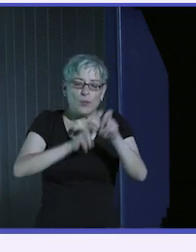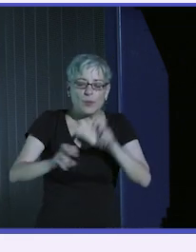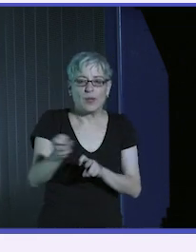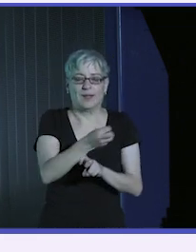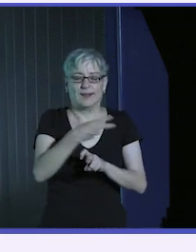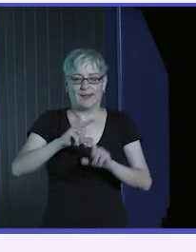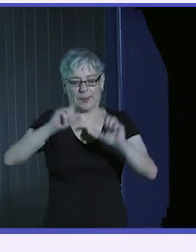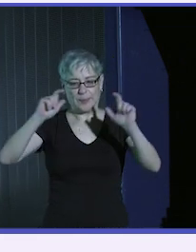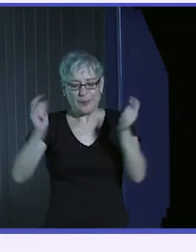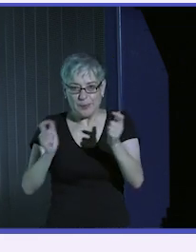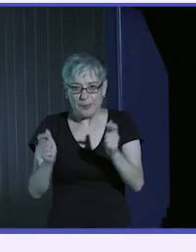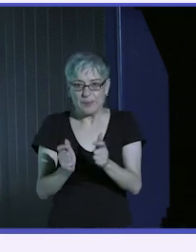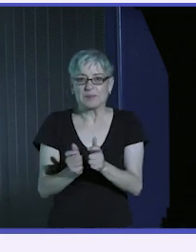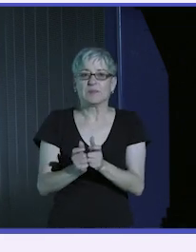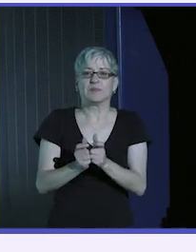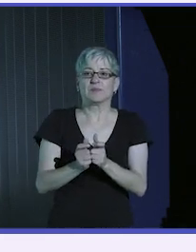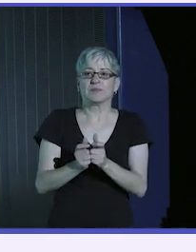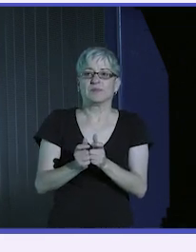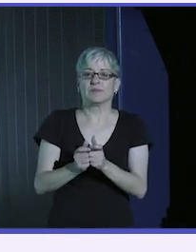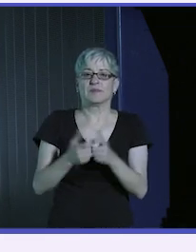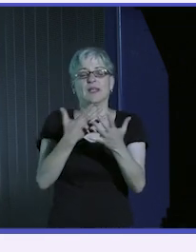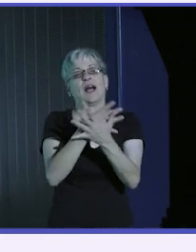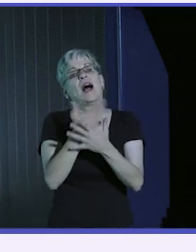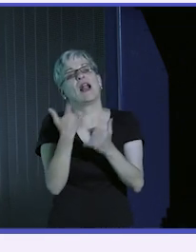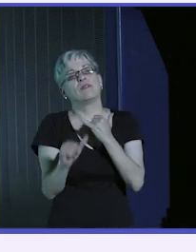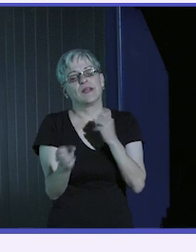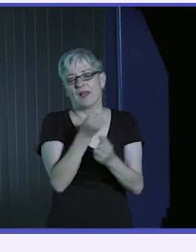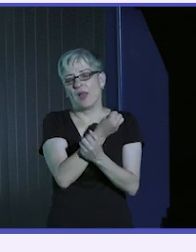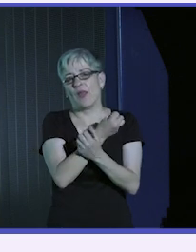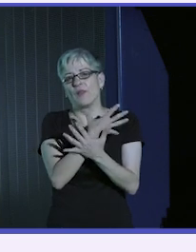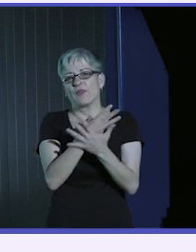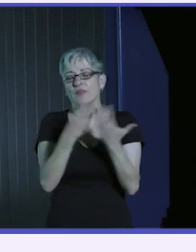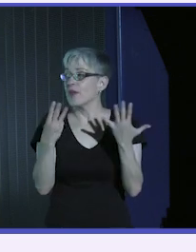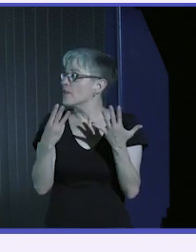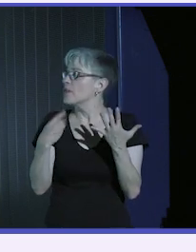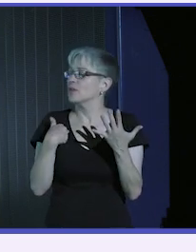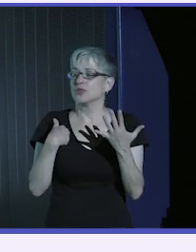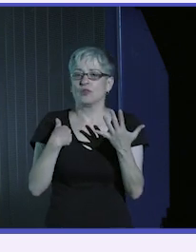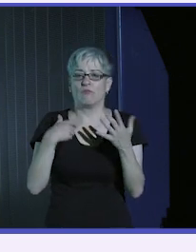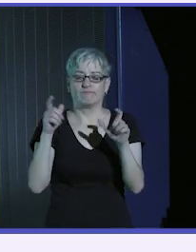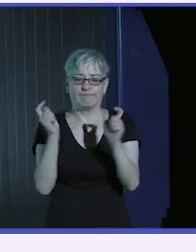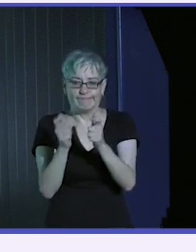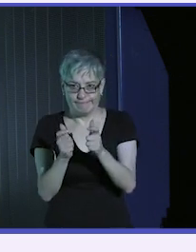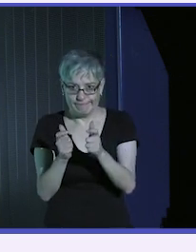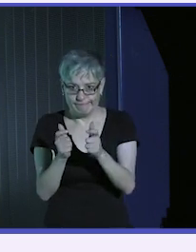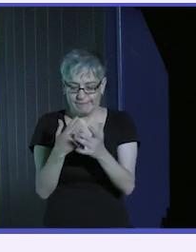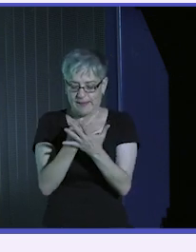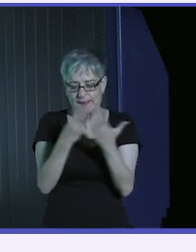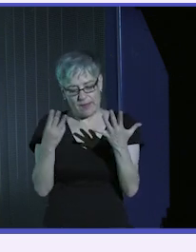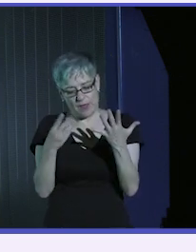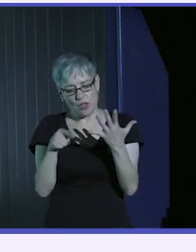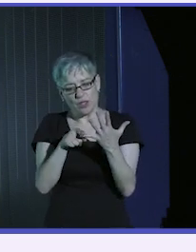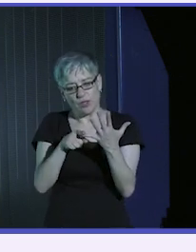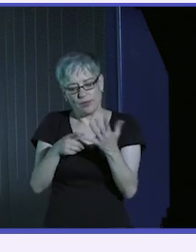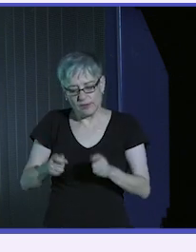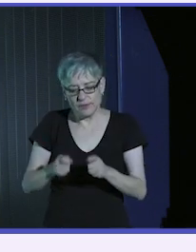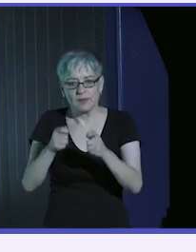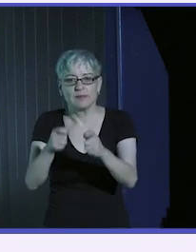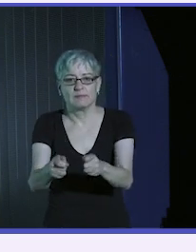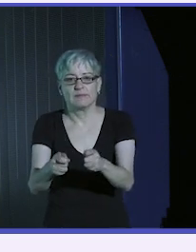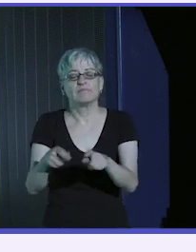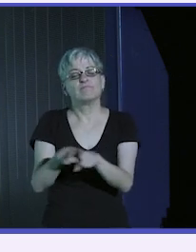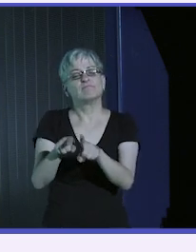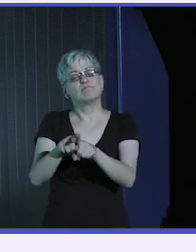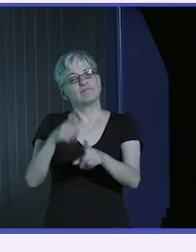final con 18 variables, 18 combinaciones, que esas son las que realmente se le entregaron al Pacific